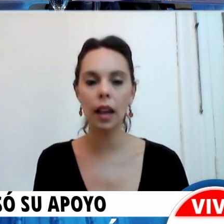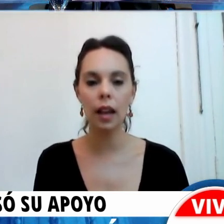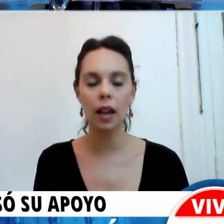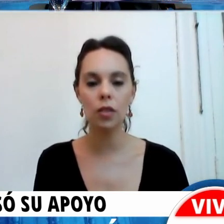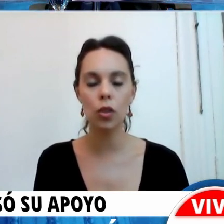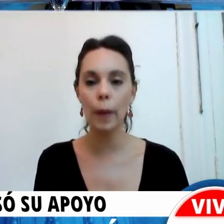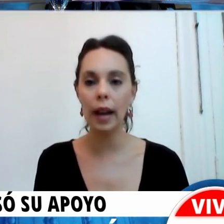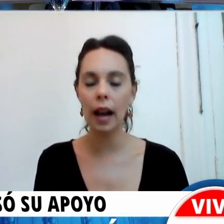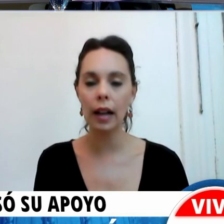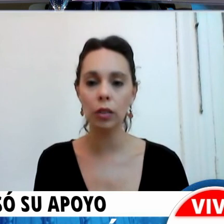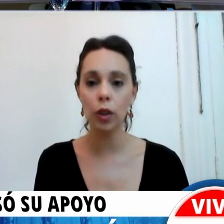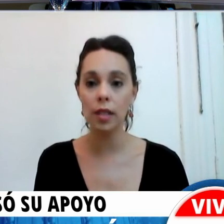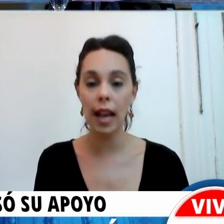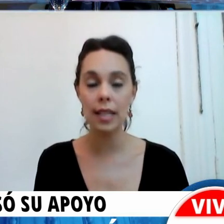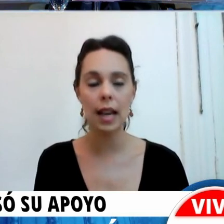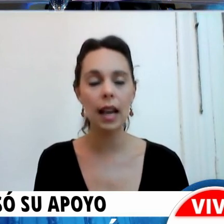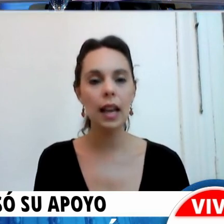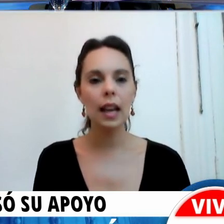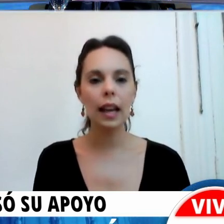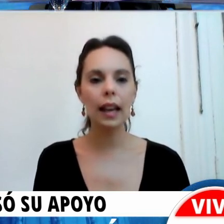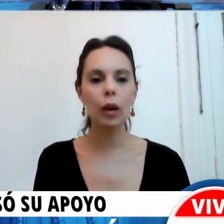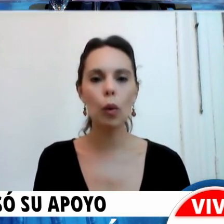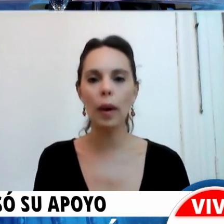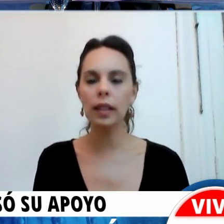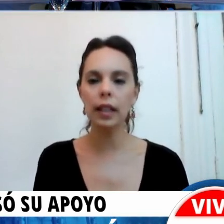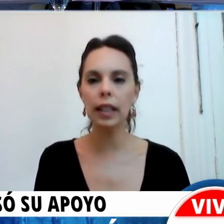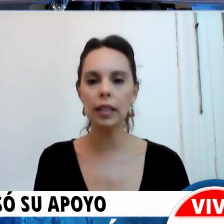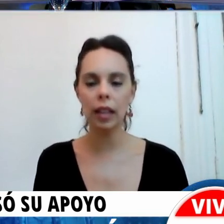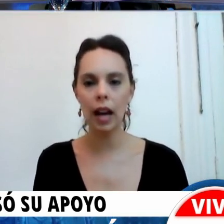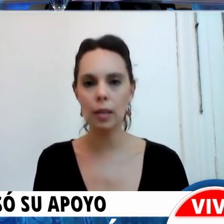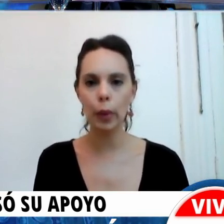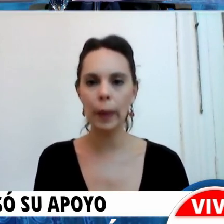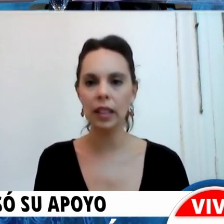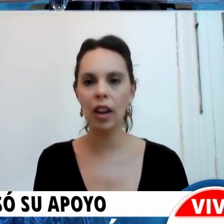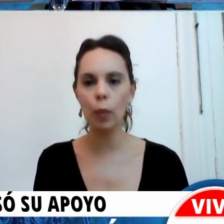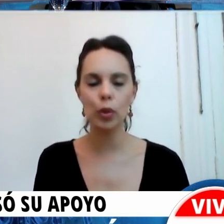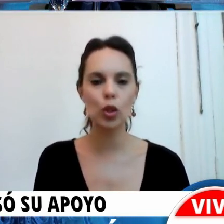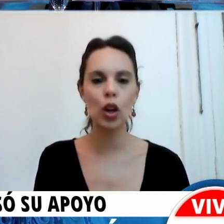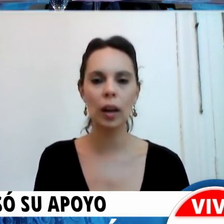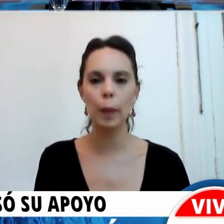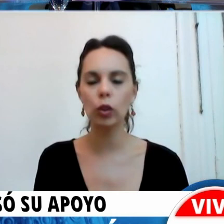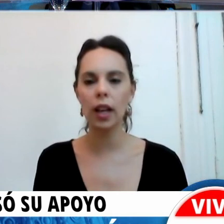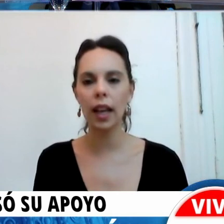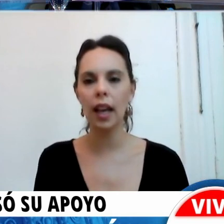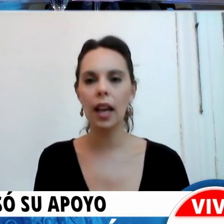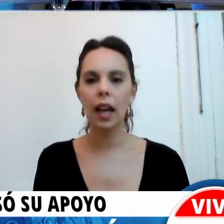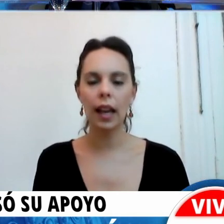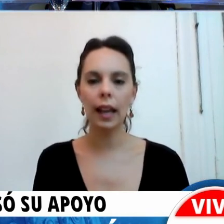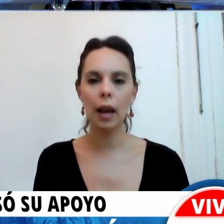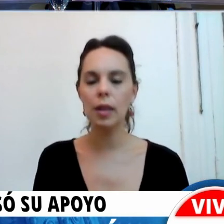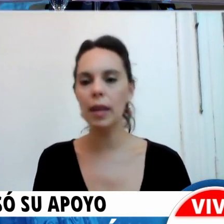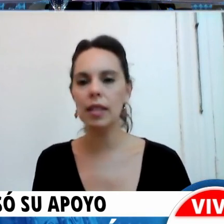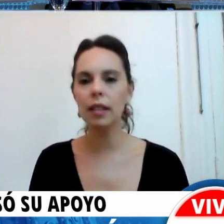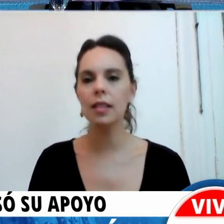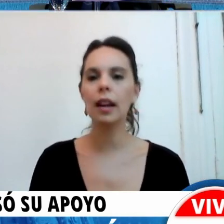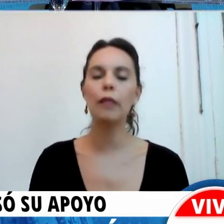país, Xiomara Castro de Celaya, hubo bastantes críticas por parte de la oposición respecto a que